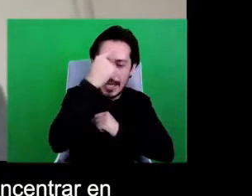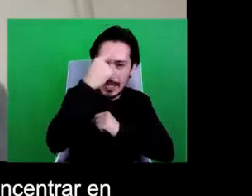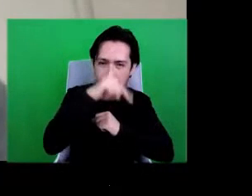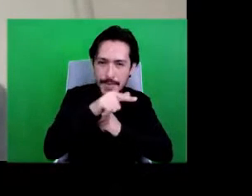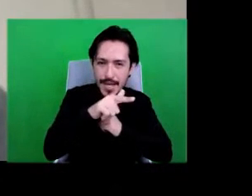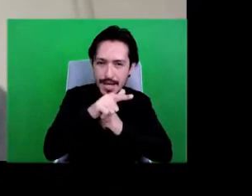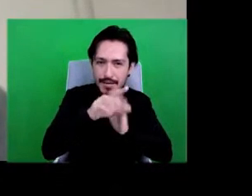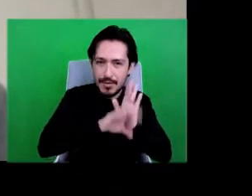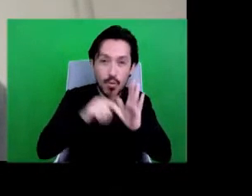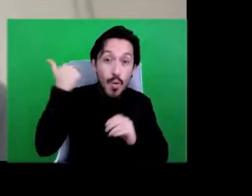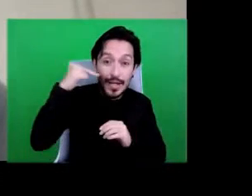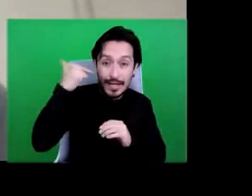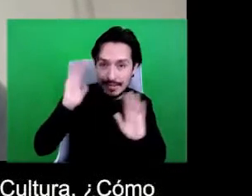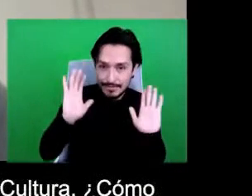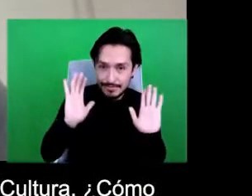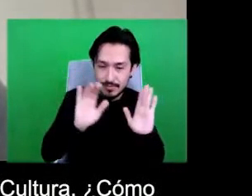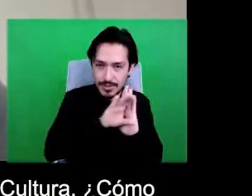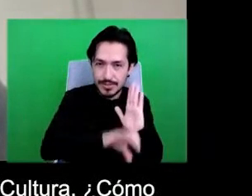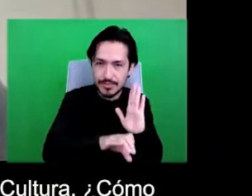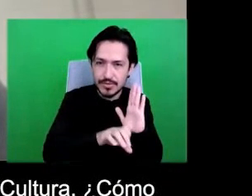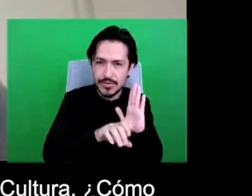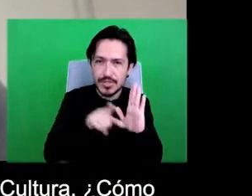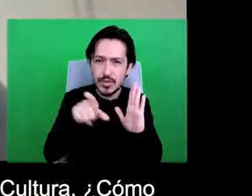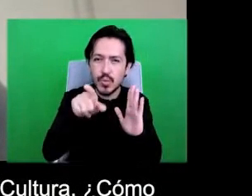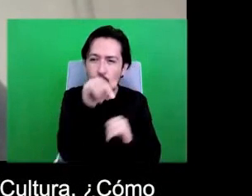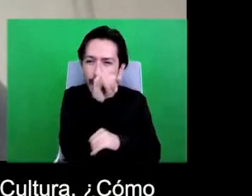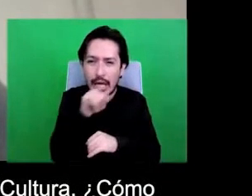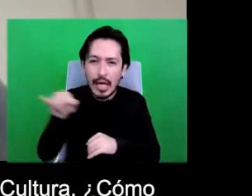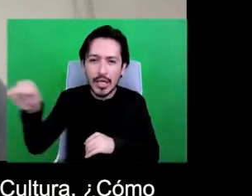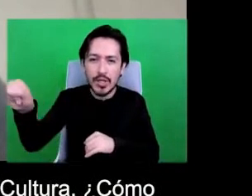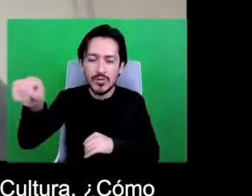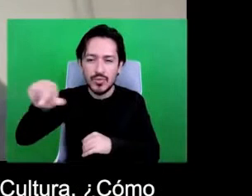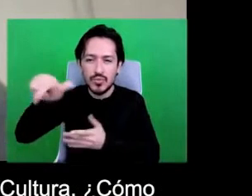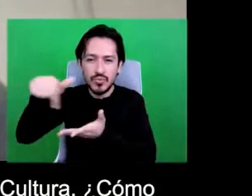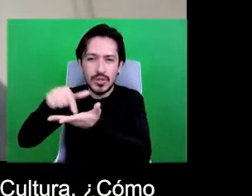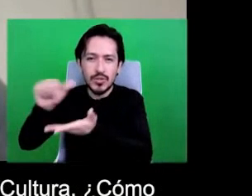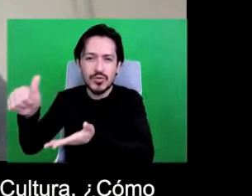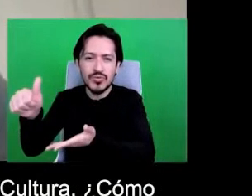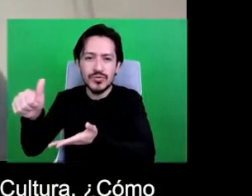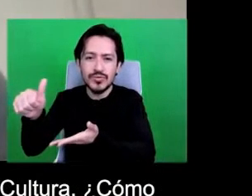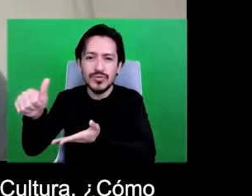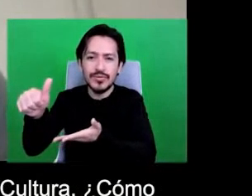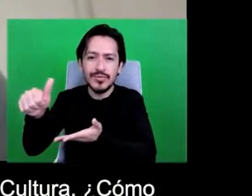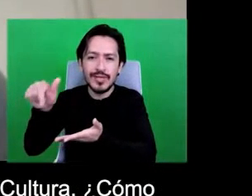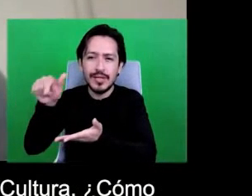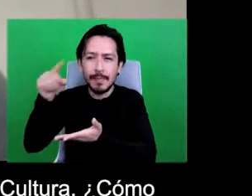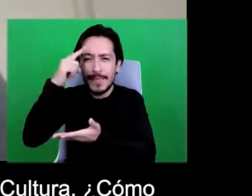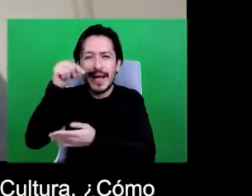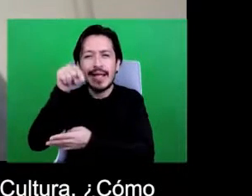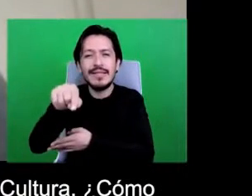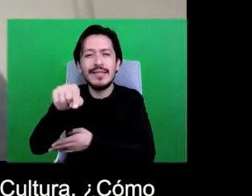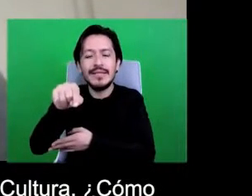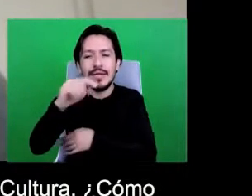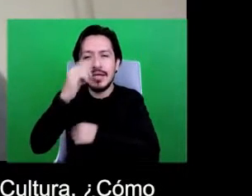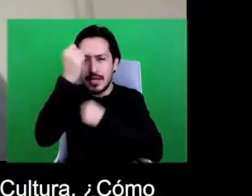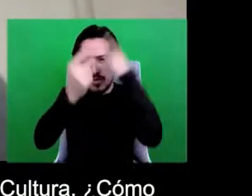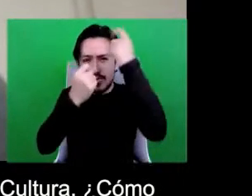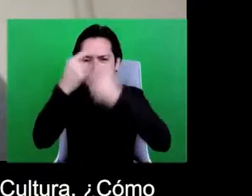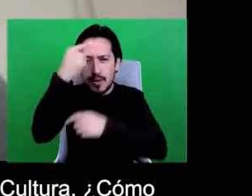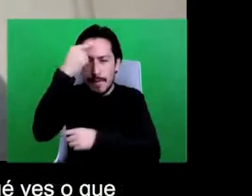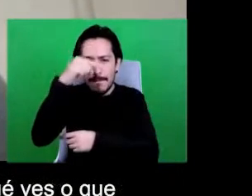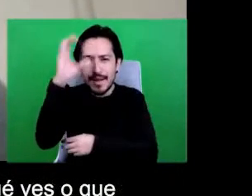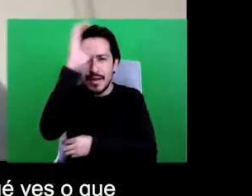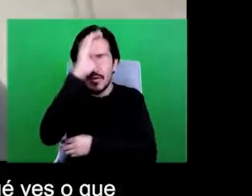todo. ¿Qué es para ti esta parte primero como innovación para la cultura? ¿Cómo la puedes implementar tú en este